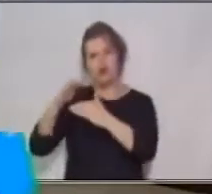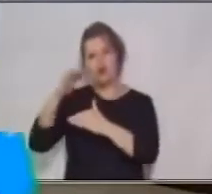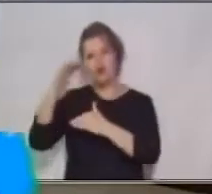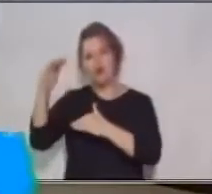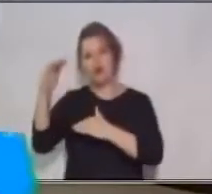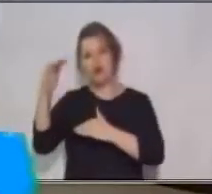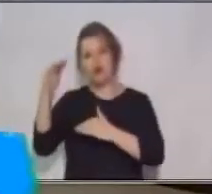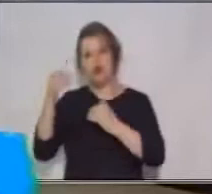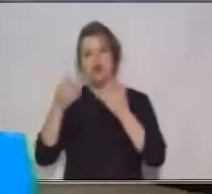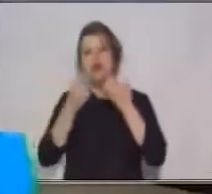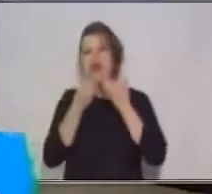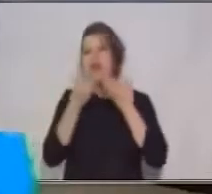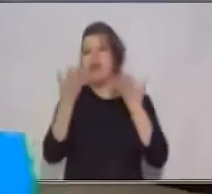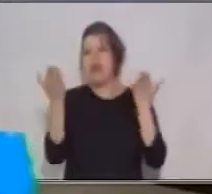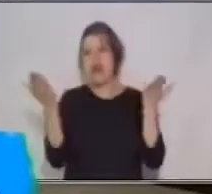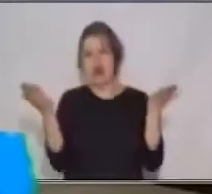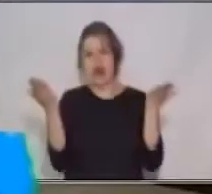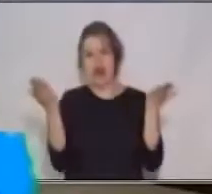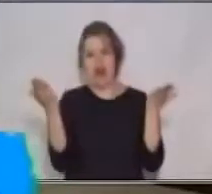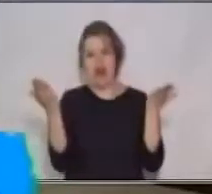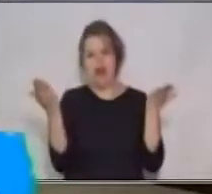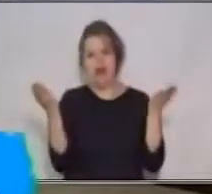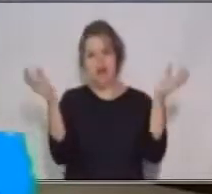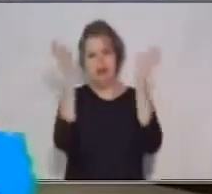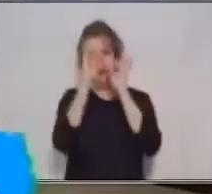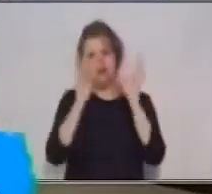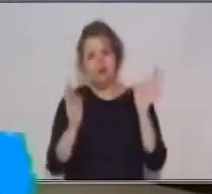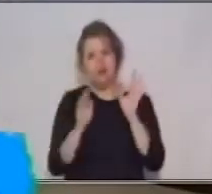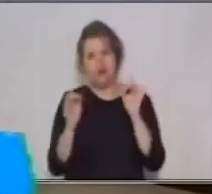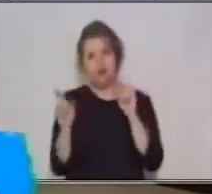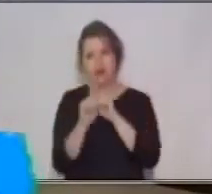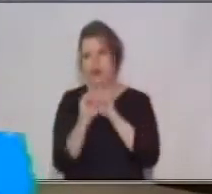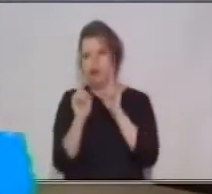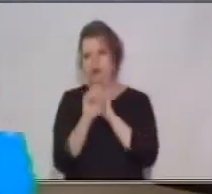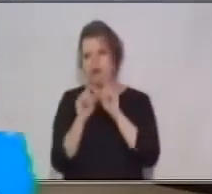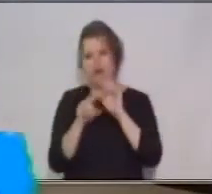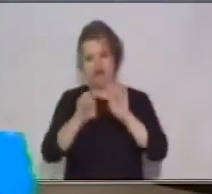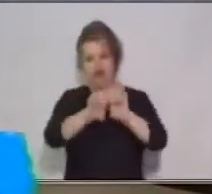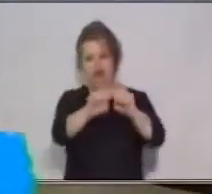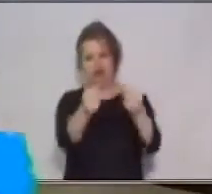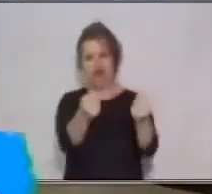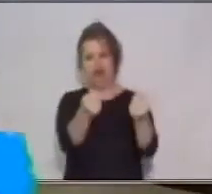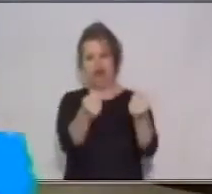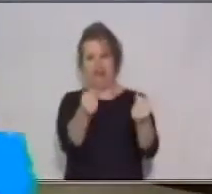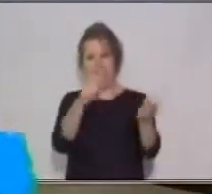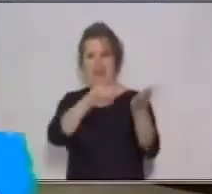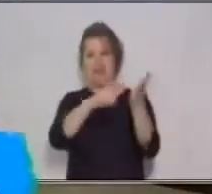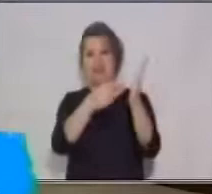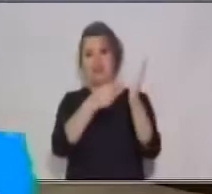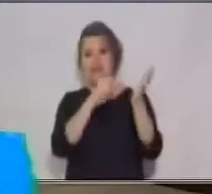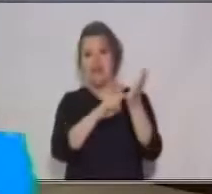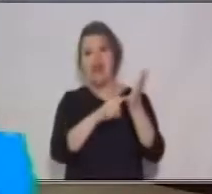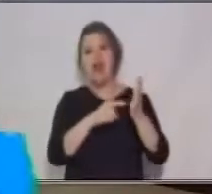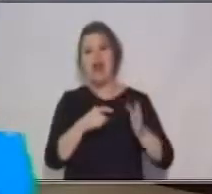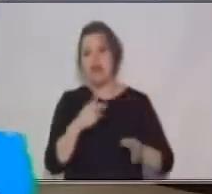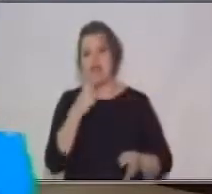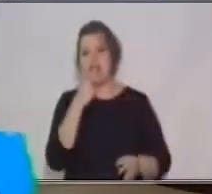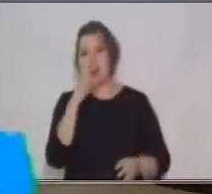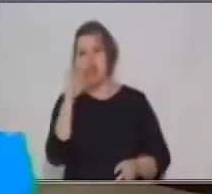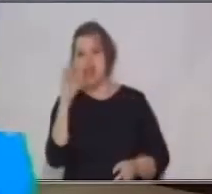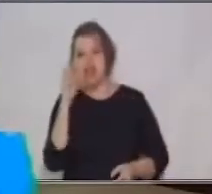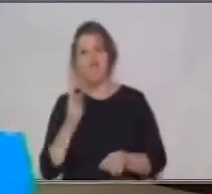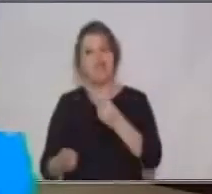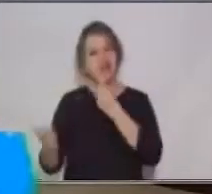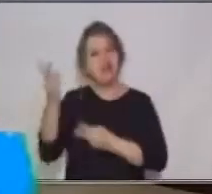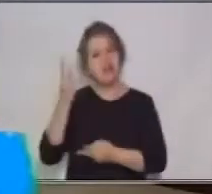construcción general de carácter irrompible. ¿Qué quiere decir eso? Que he venido va a ser el verbo